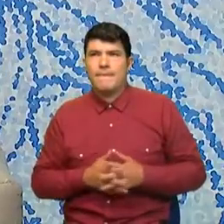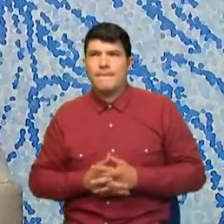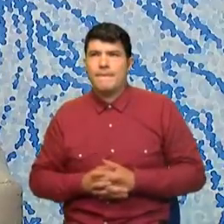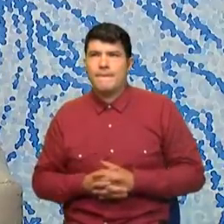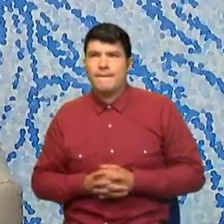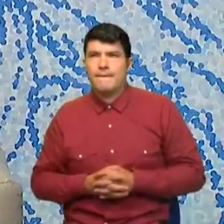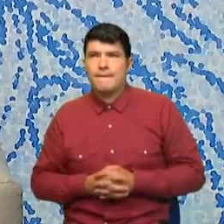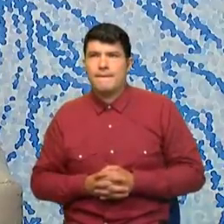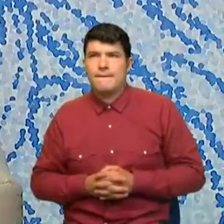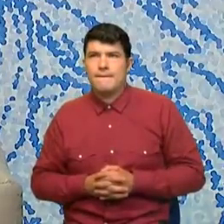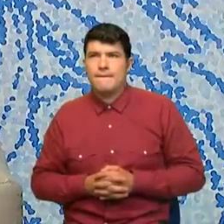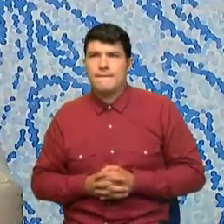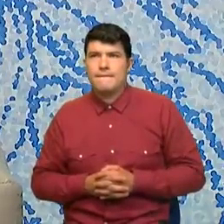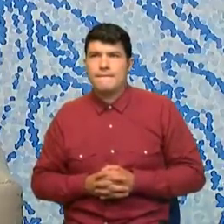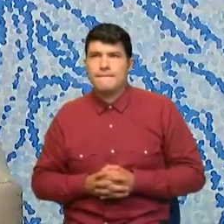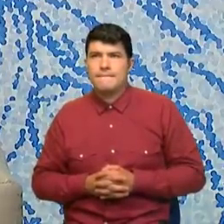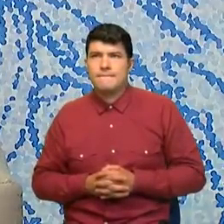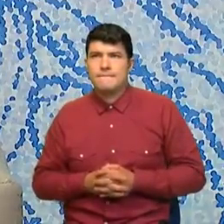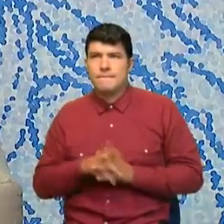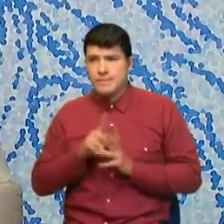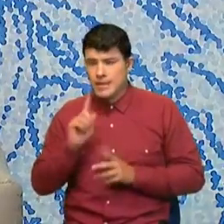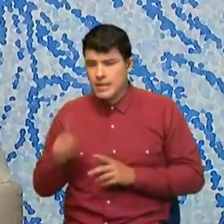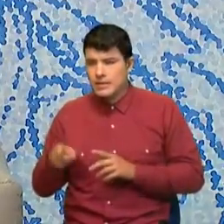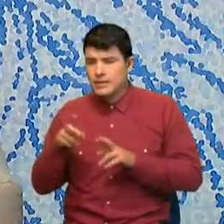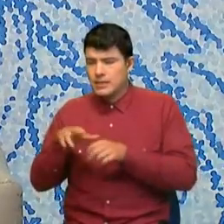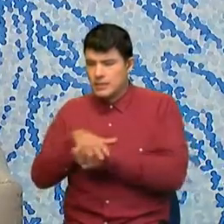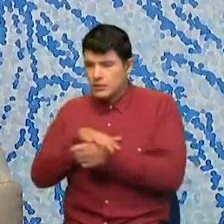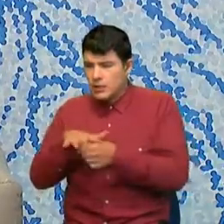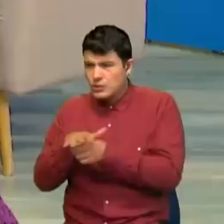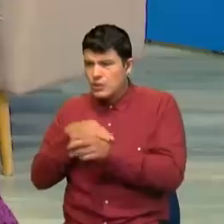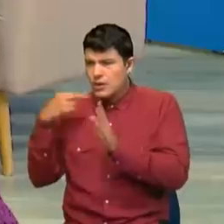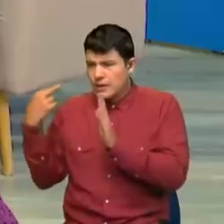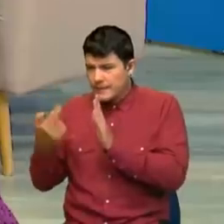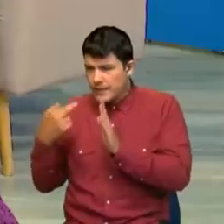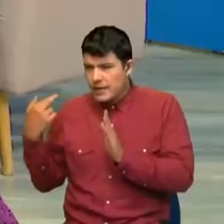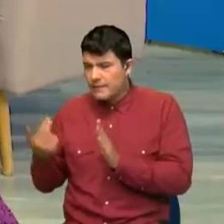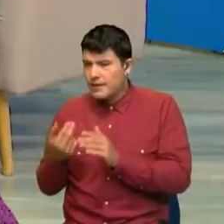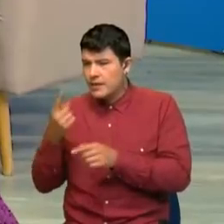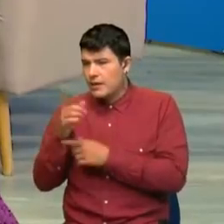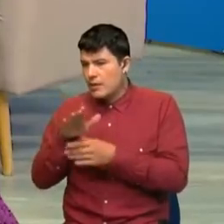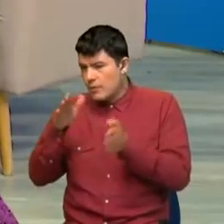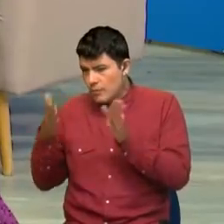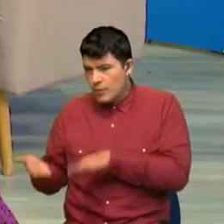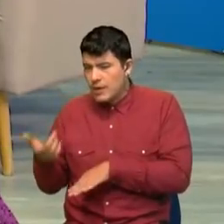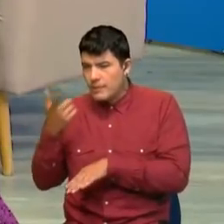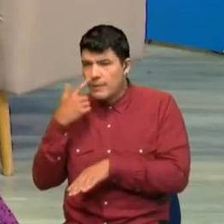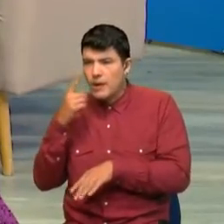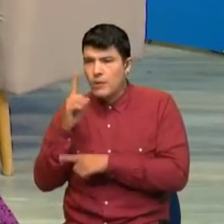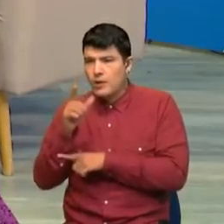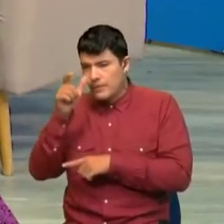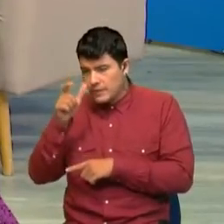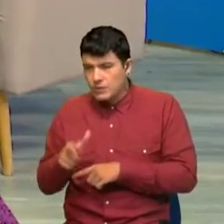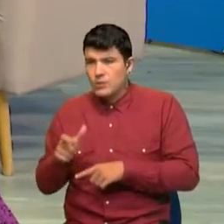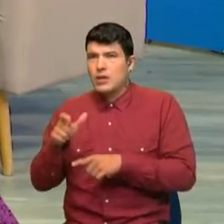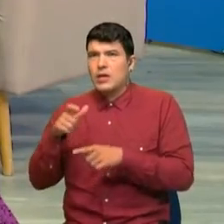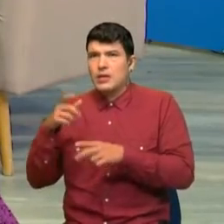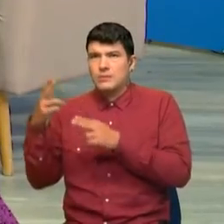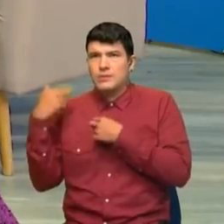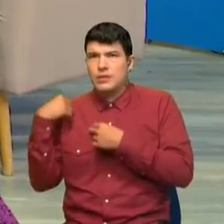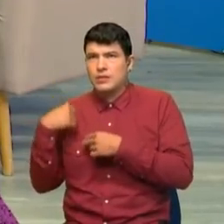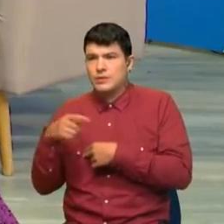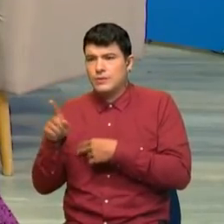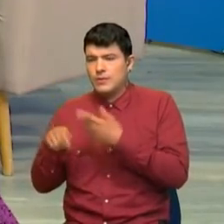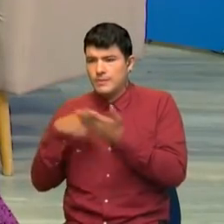Abogado, le traslado la inquietud. Esto es muy común. Muere el padre, una sola persona se hace cargo de la casa, paga impuestos,